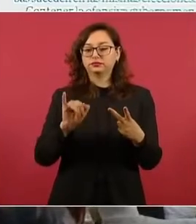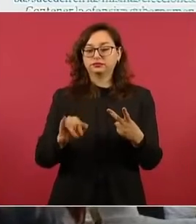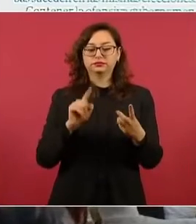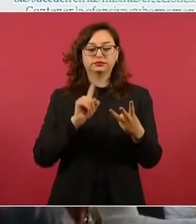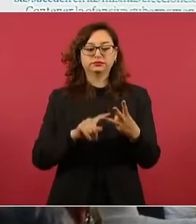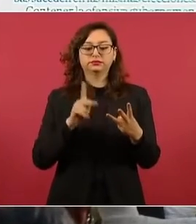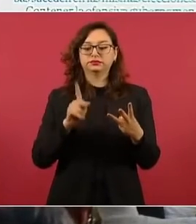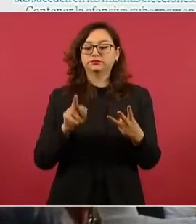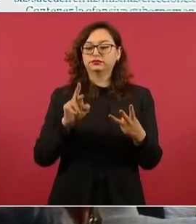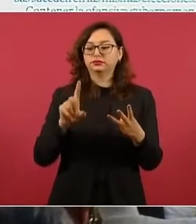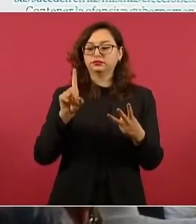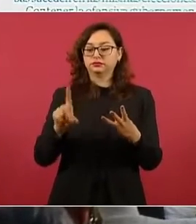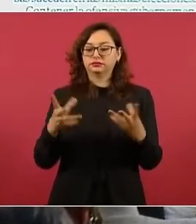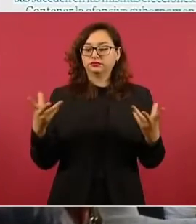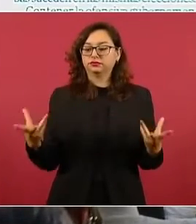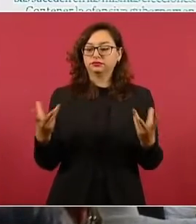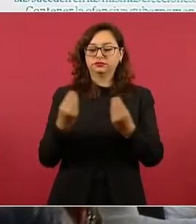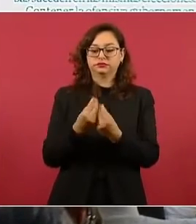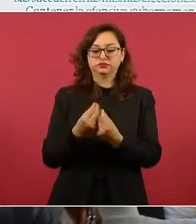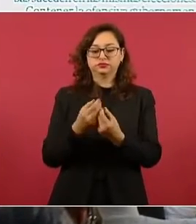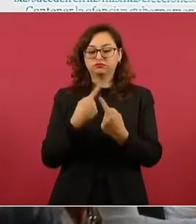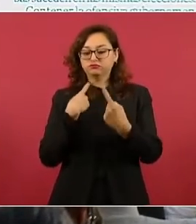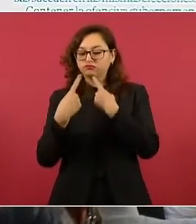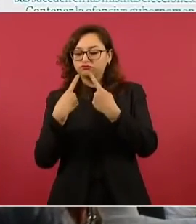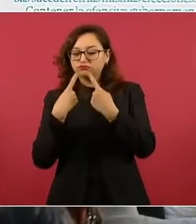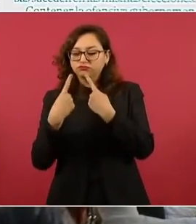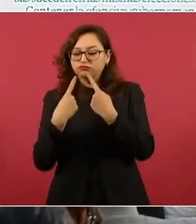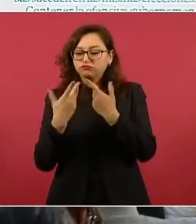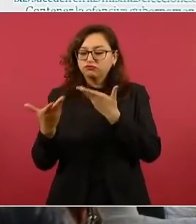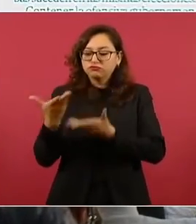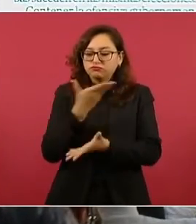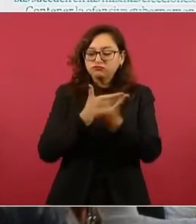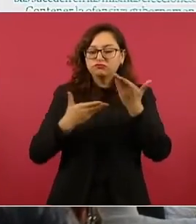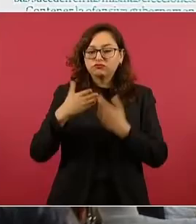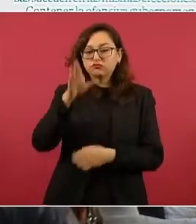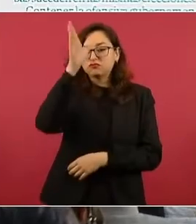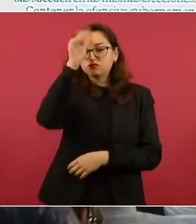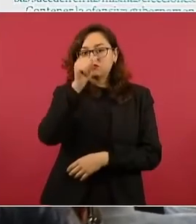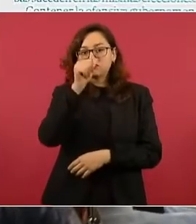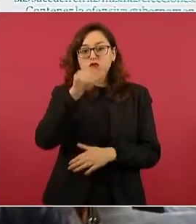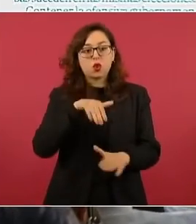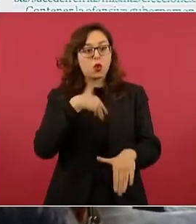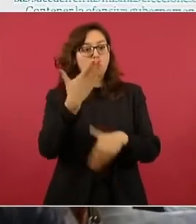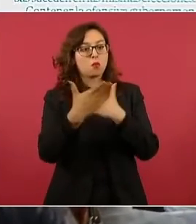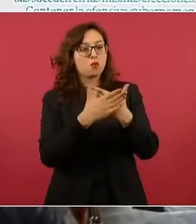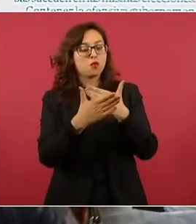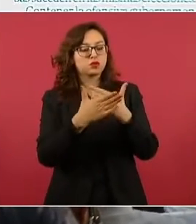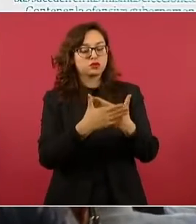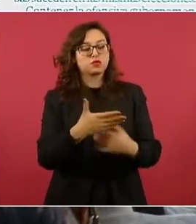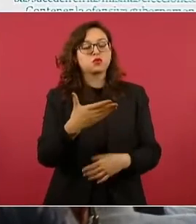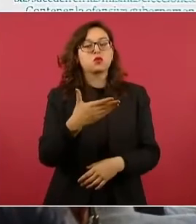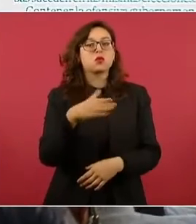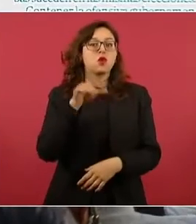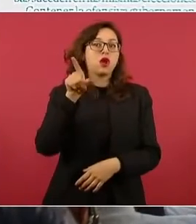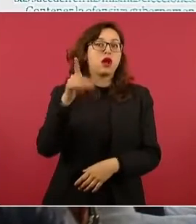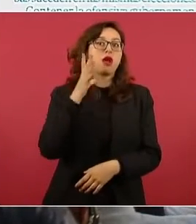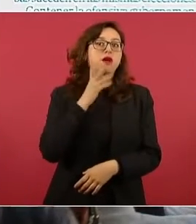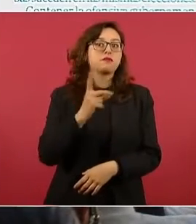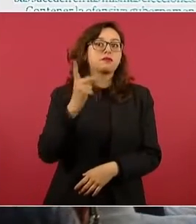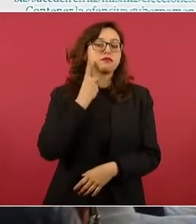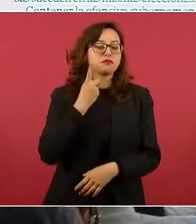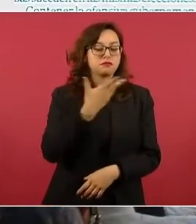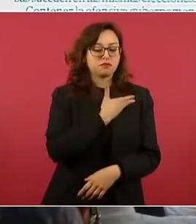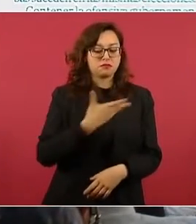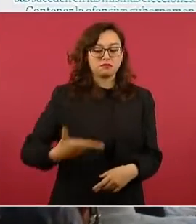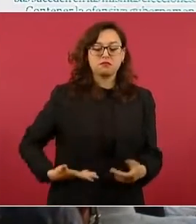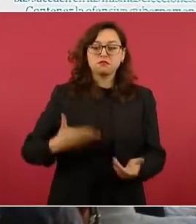que no votarán las reformas constitucionales que el presidente tiene